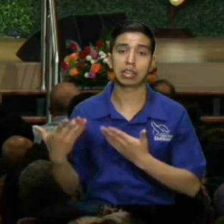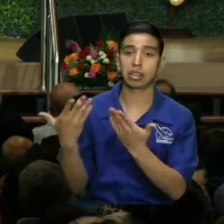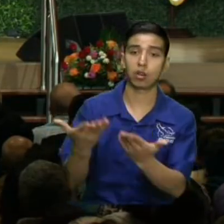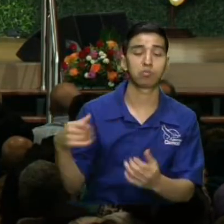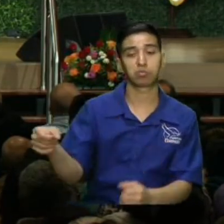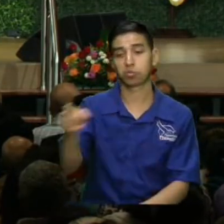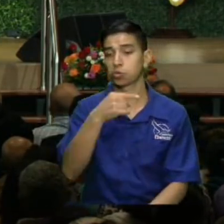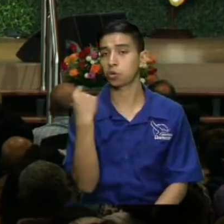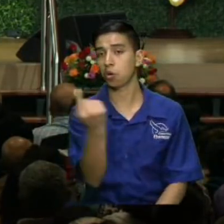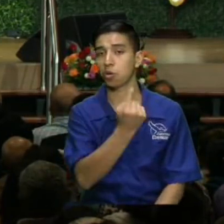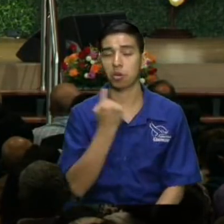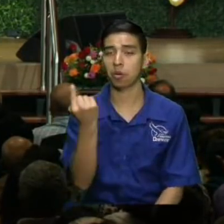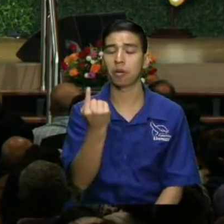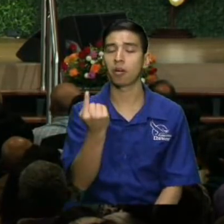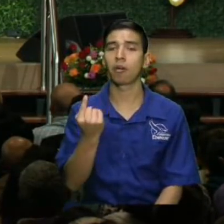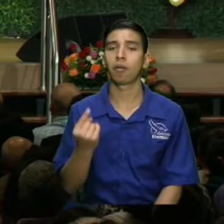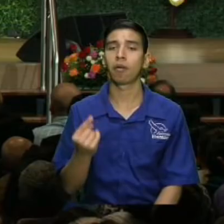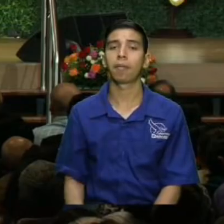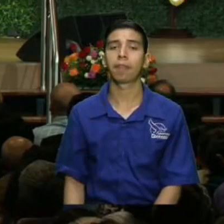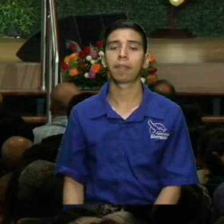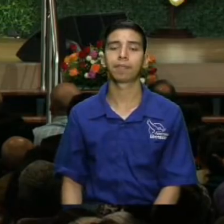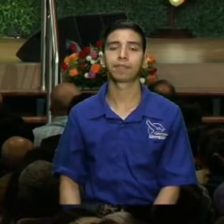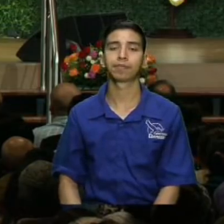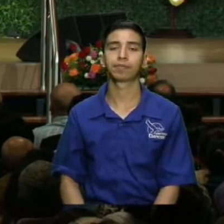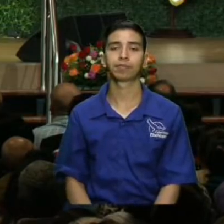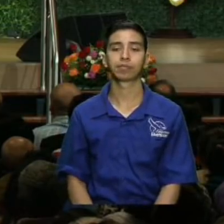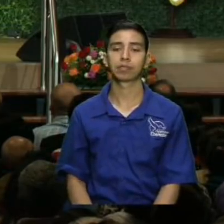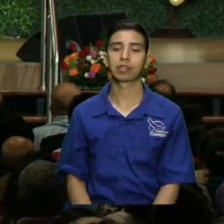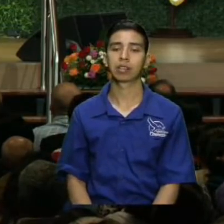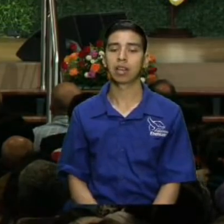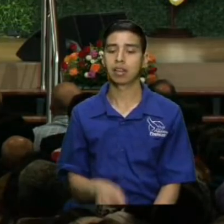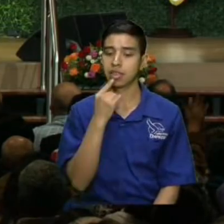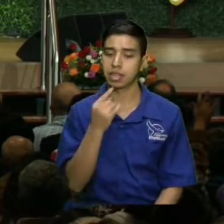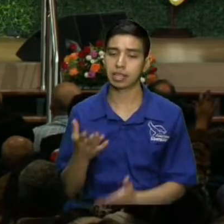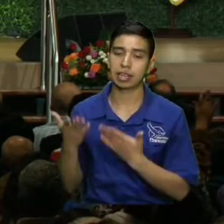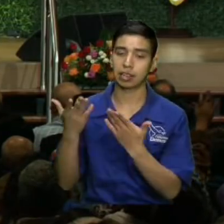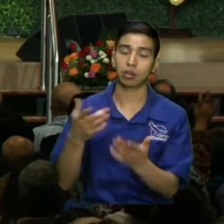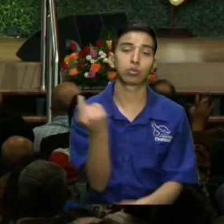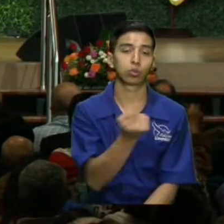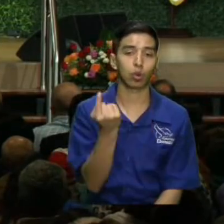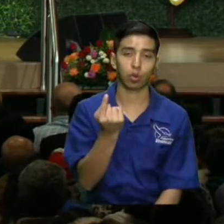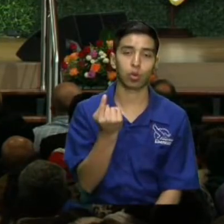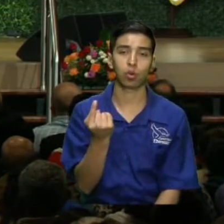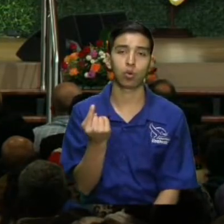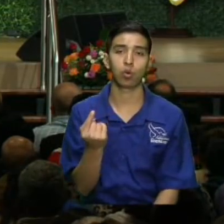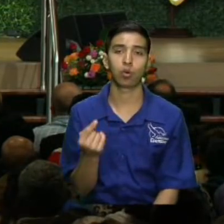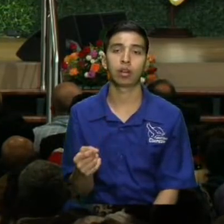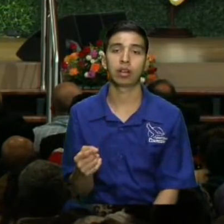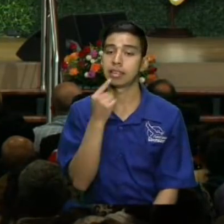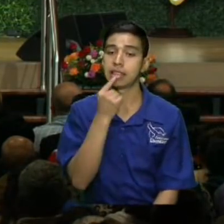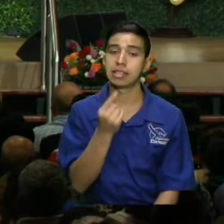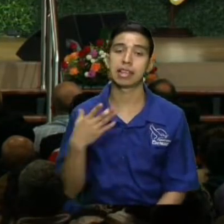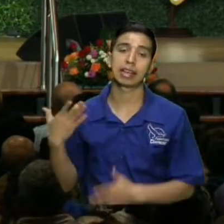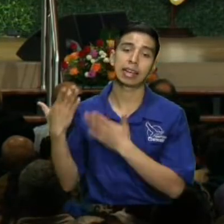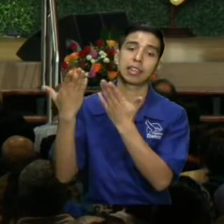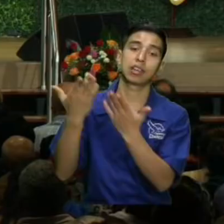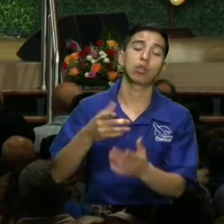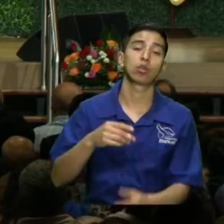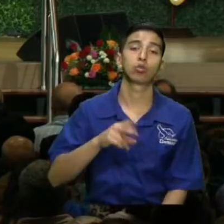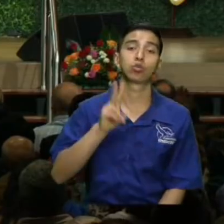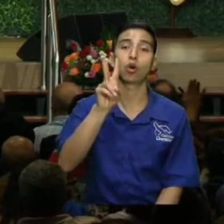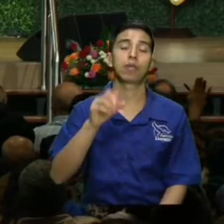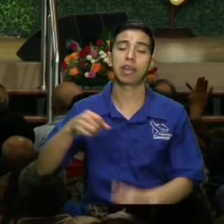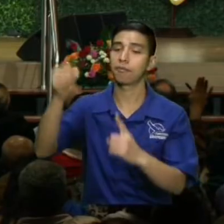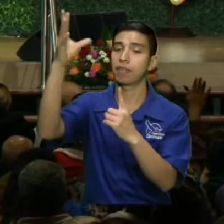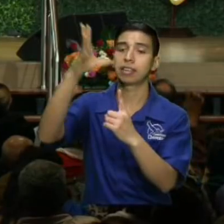Ya se había gastado lo de él y ahora le vuelven a decir, ahí está todo lo mío es tuyo, agárralo. Le dieron doble porción, no la merecía,